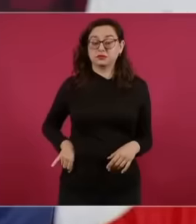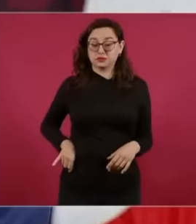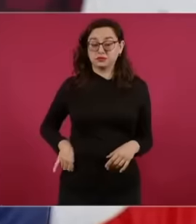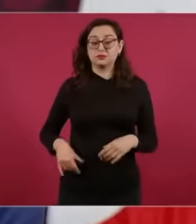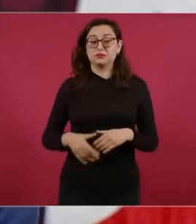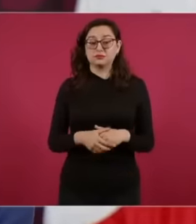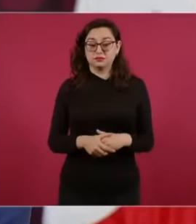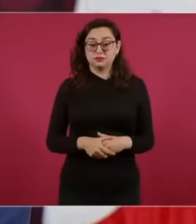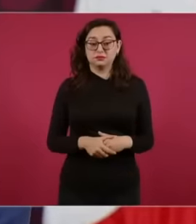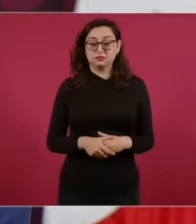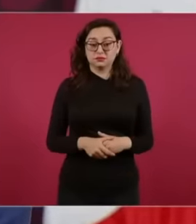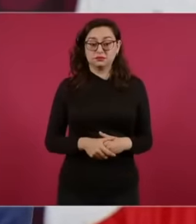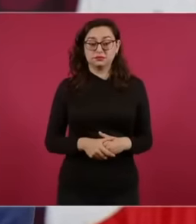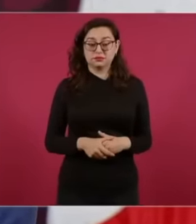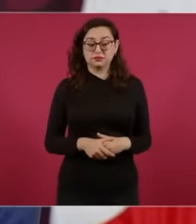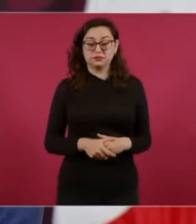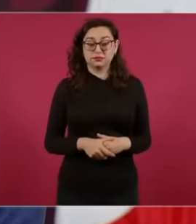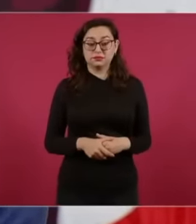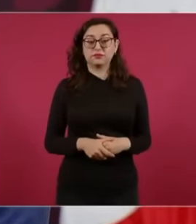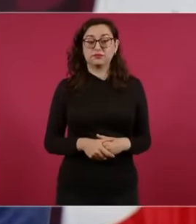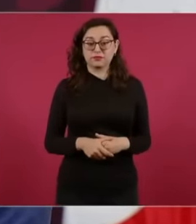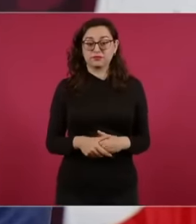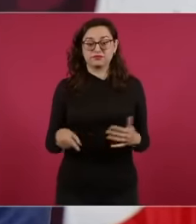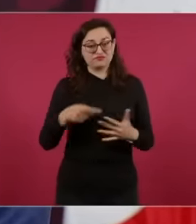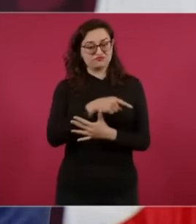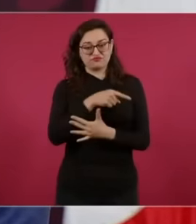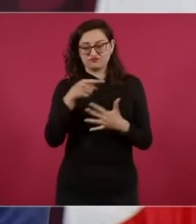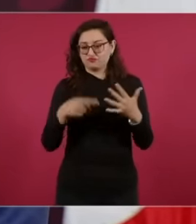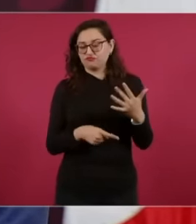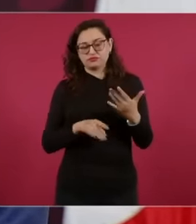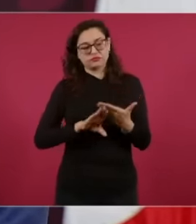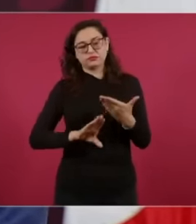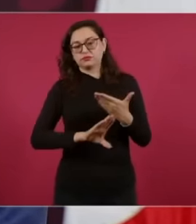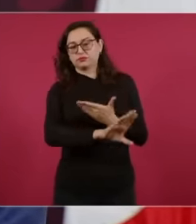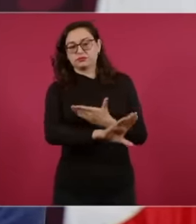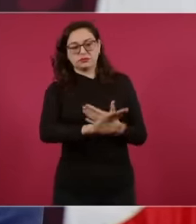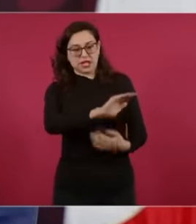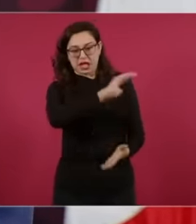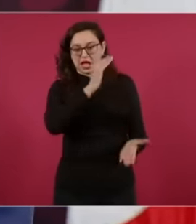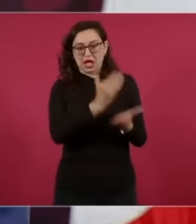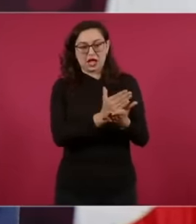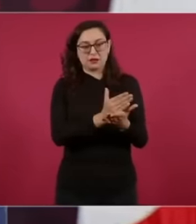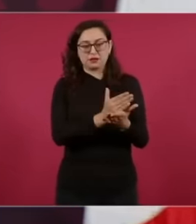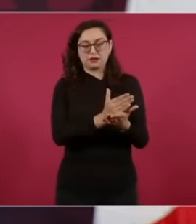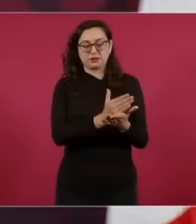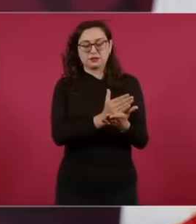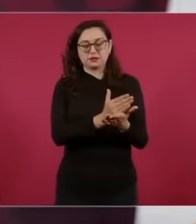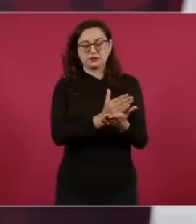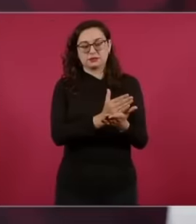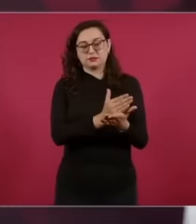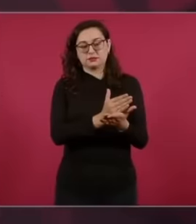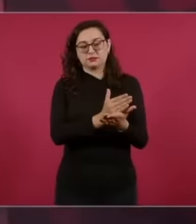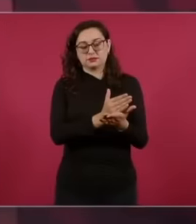Y hay que acabar con estas cosas, porque no es nada